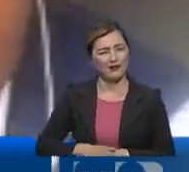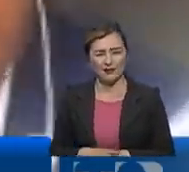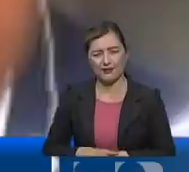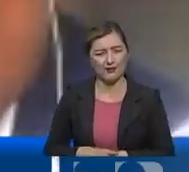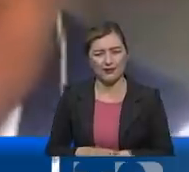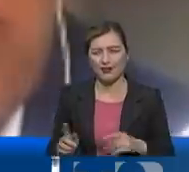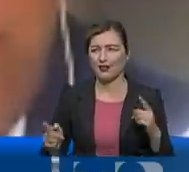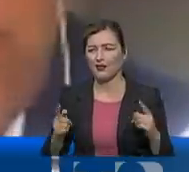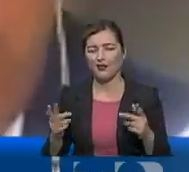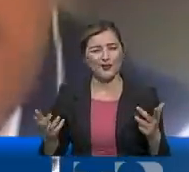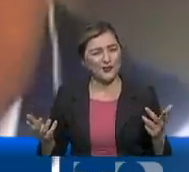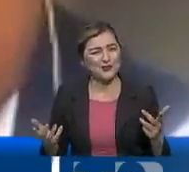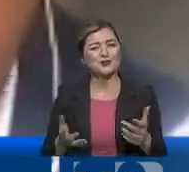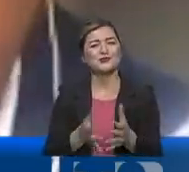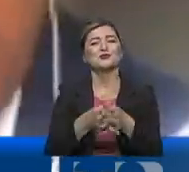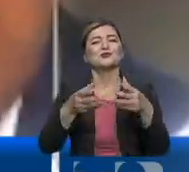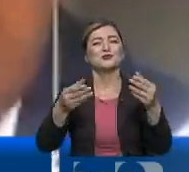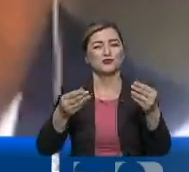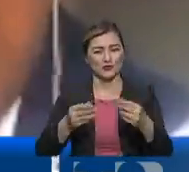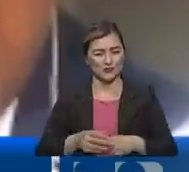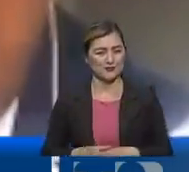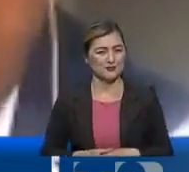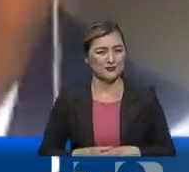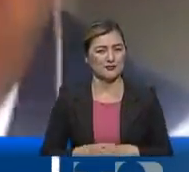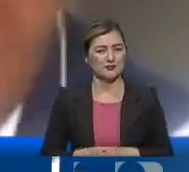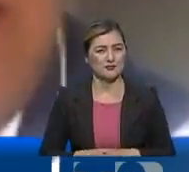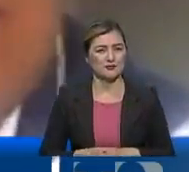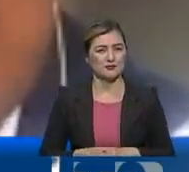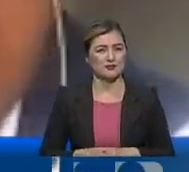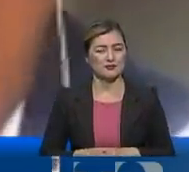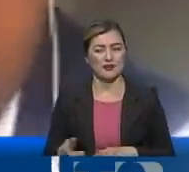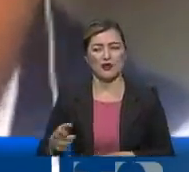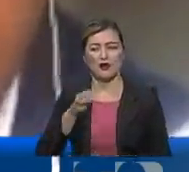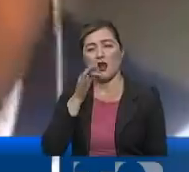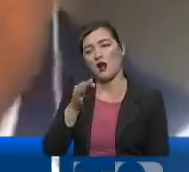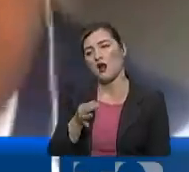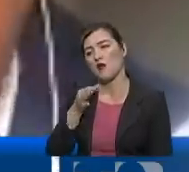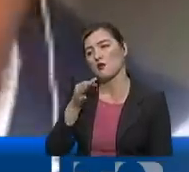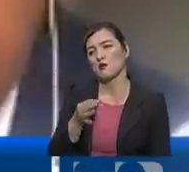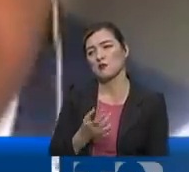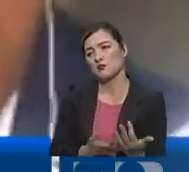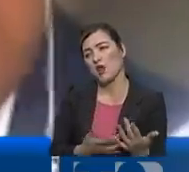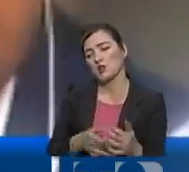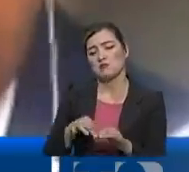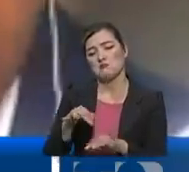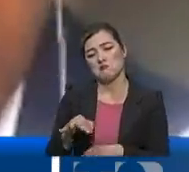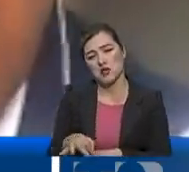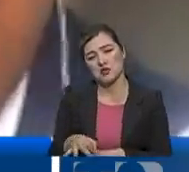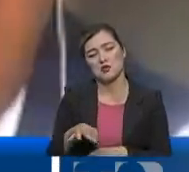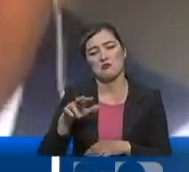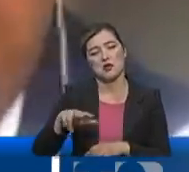un dedo. Necesita soluciones y no necesita más moratorias, ni 6, ni 3 meses, ni 5 meses,